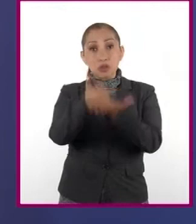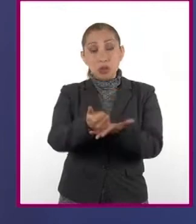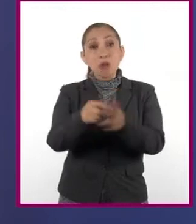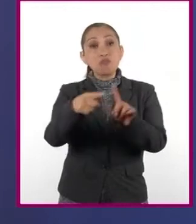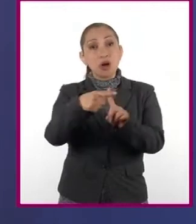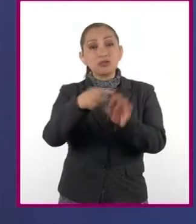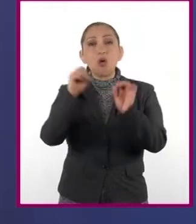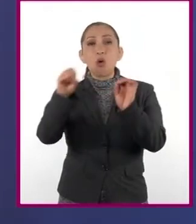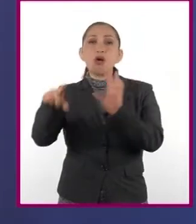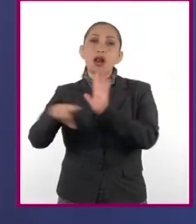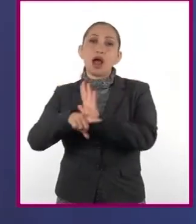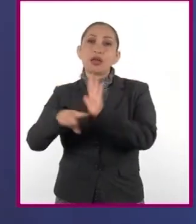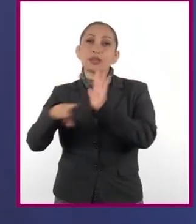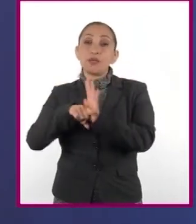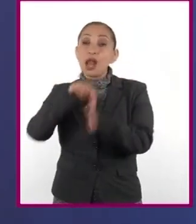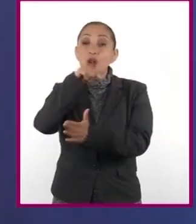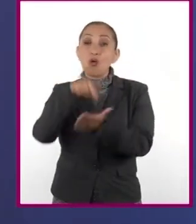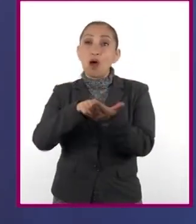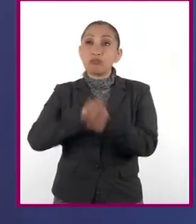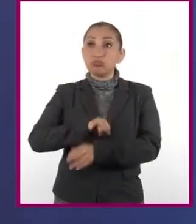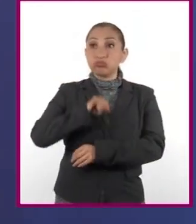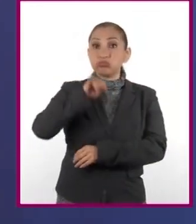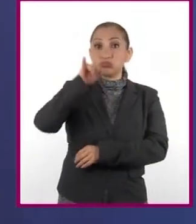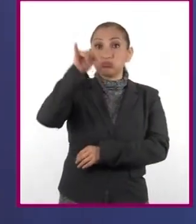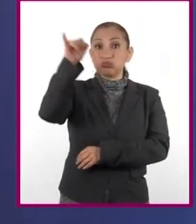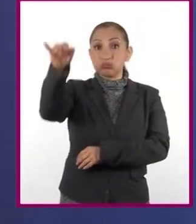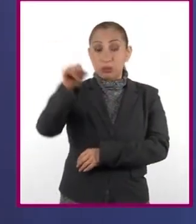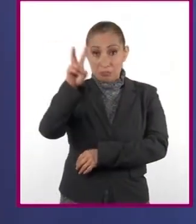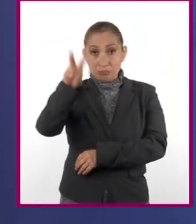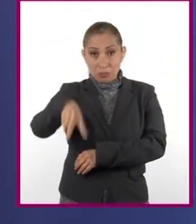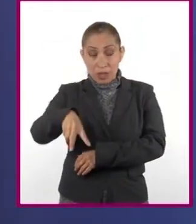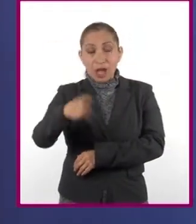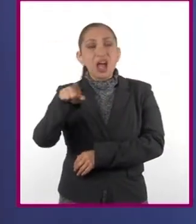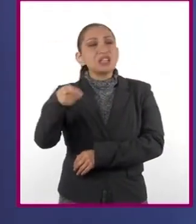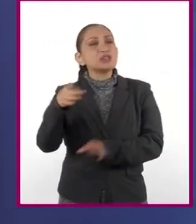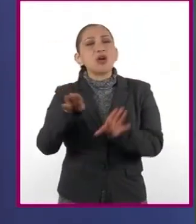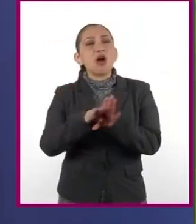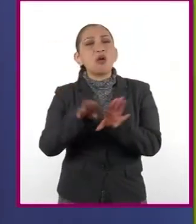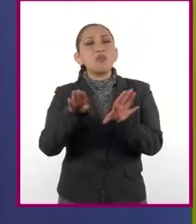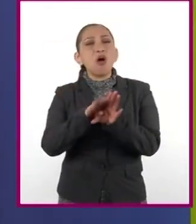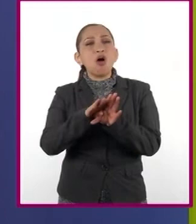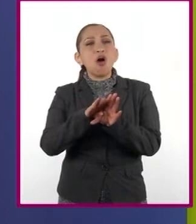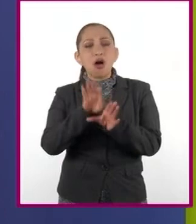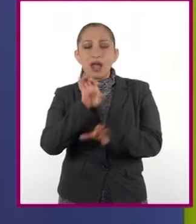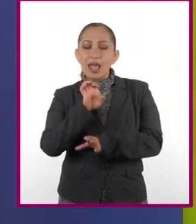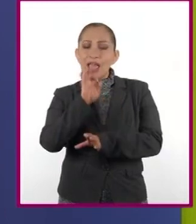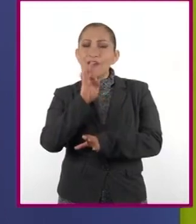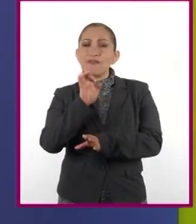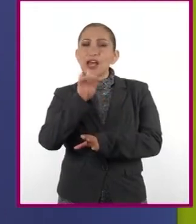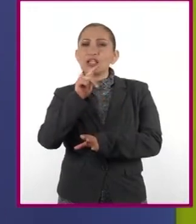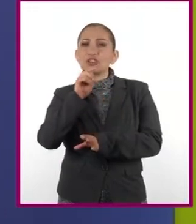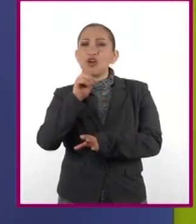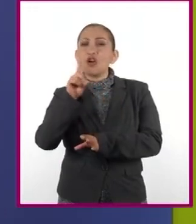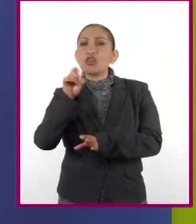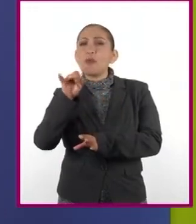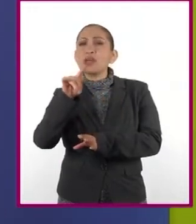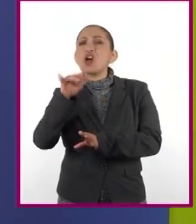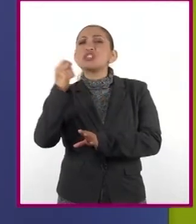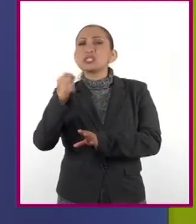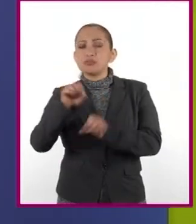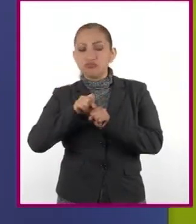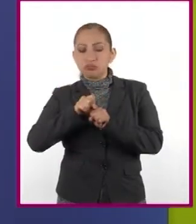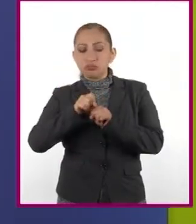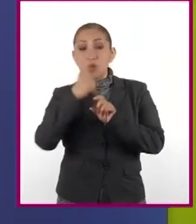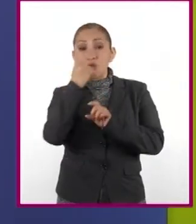o negativo en lugares remotos. Sería una especie de efecto dominó, donde la caída de una